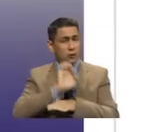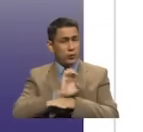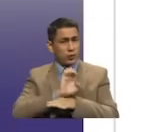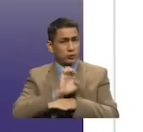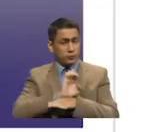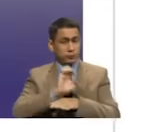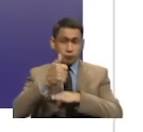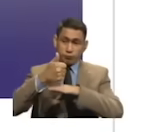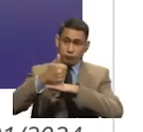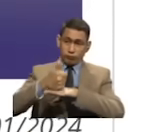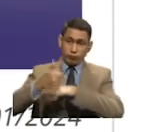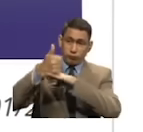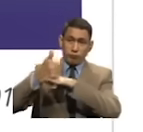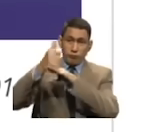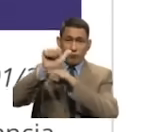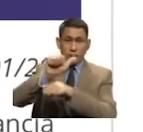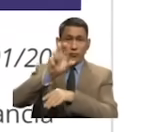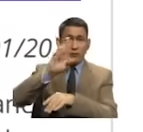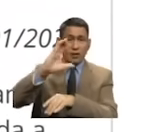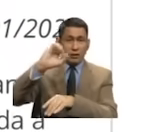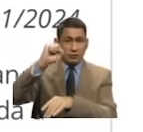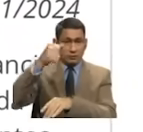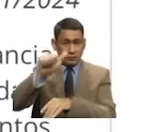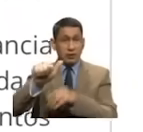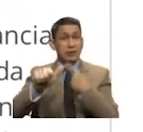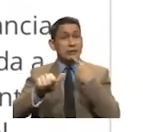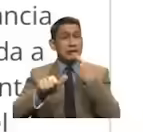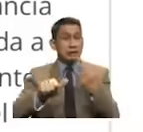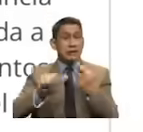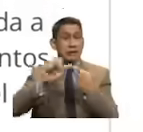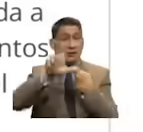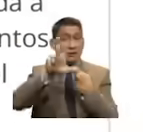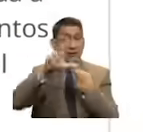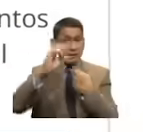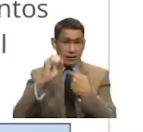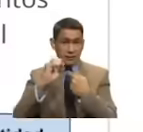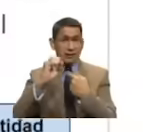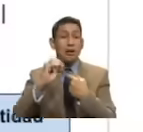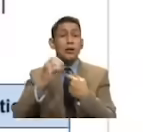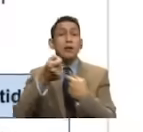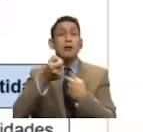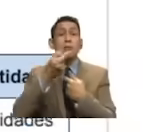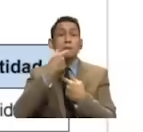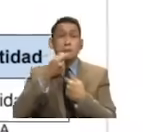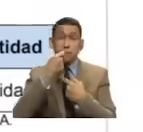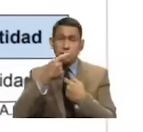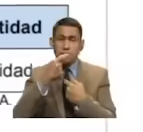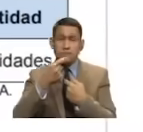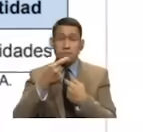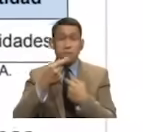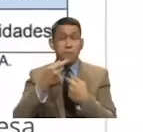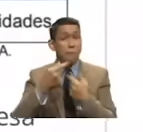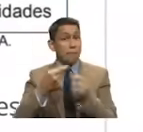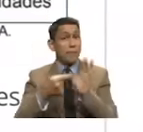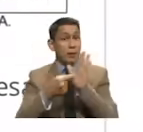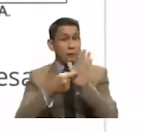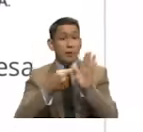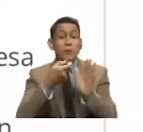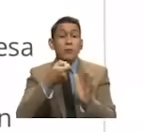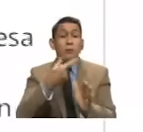Control y Vigilancia Sanitaria anunció la falsificación de 30 cajas de pastillas del día después. Se trata del lote